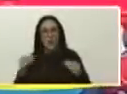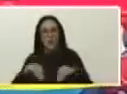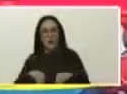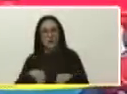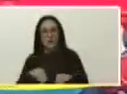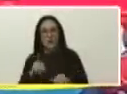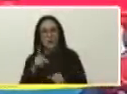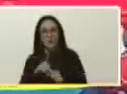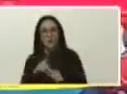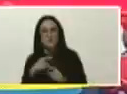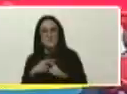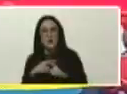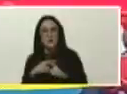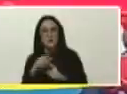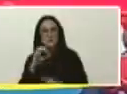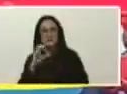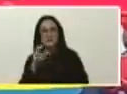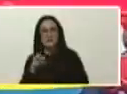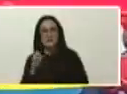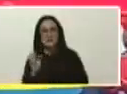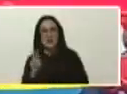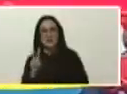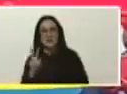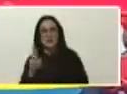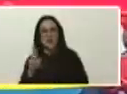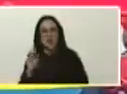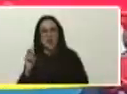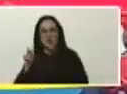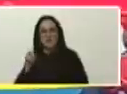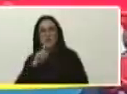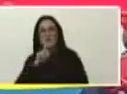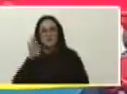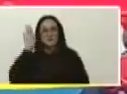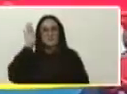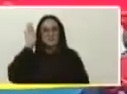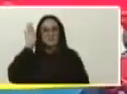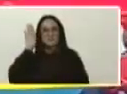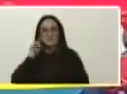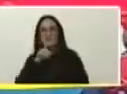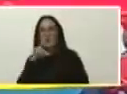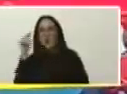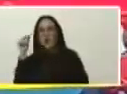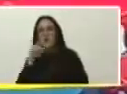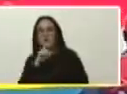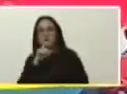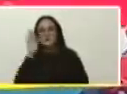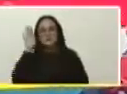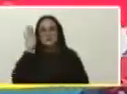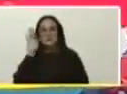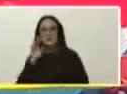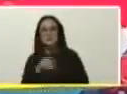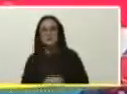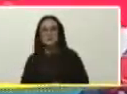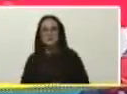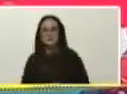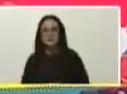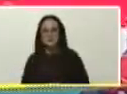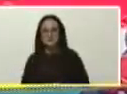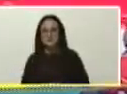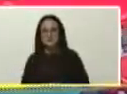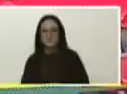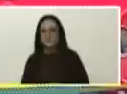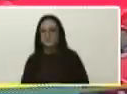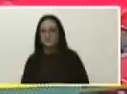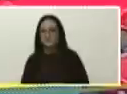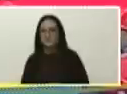entre PDVSA y Chevron? Levanten la mano, levanten, ¿quién de ustedes no? 1, 2, 3, 4, 5, 6, 7, 8, 9, 10, 11,